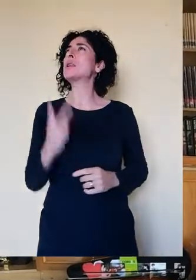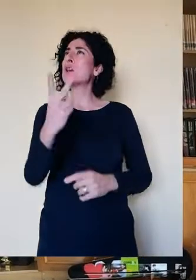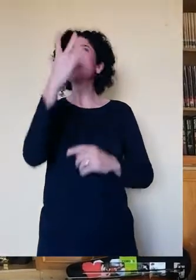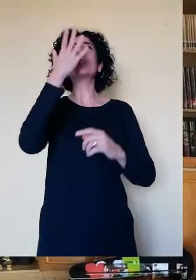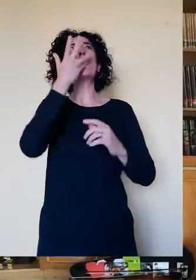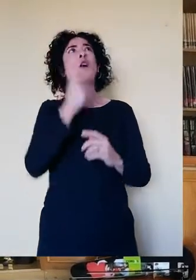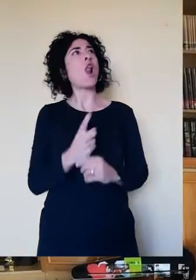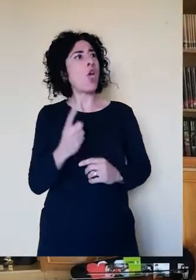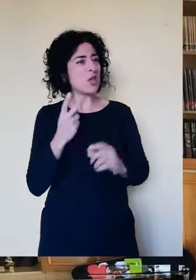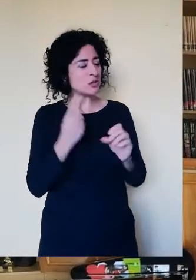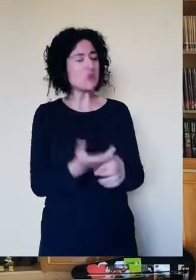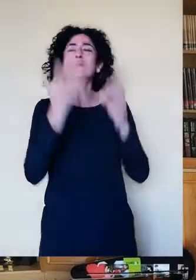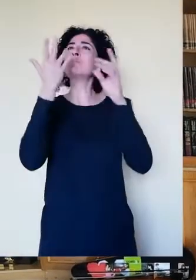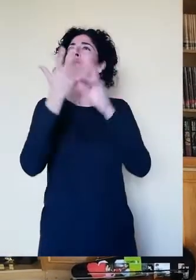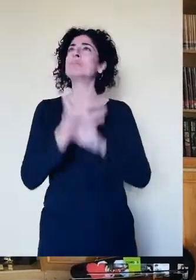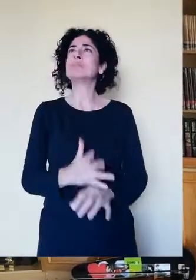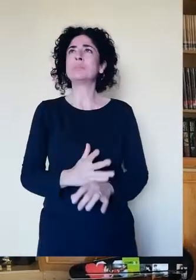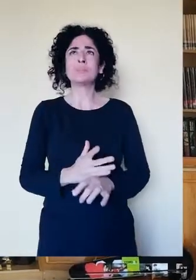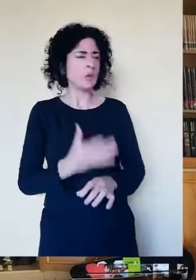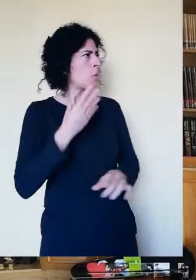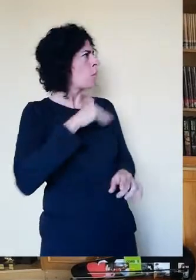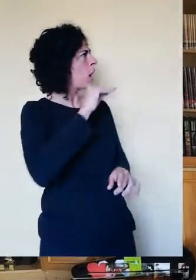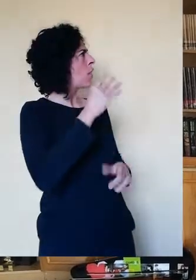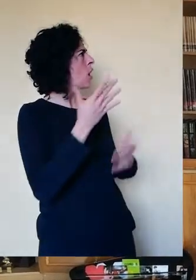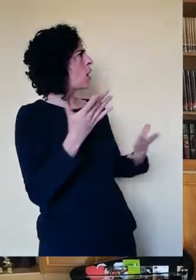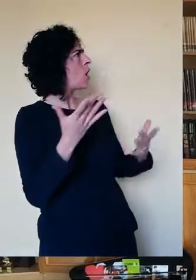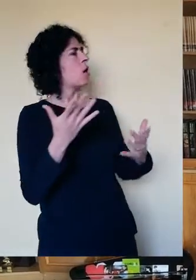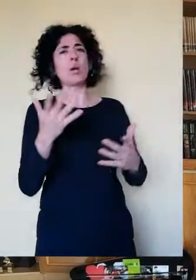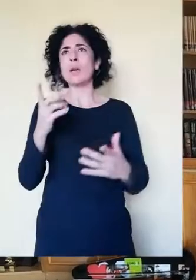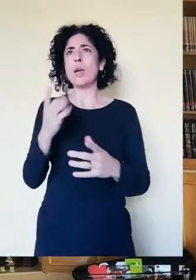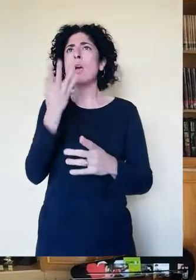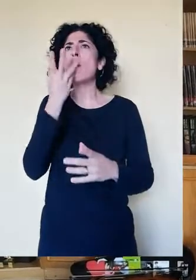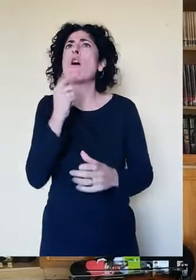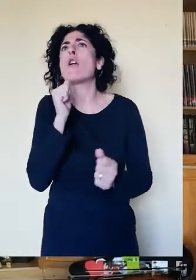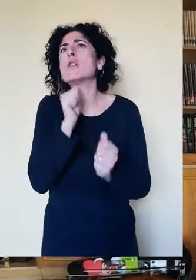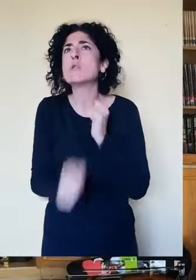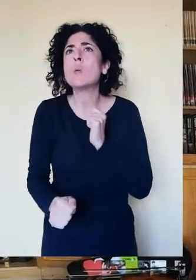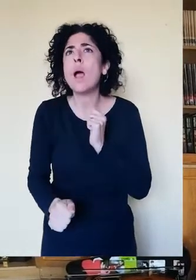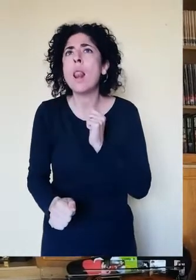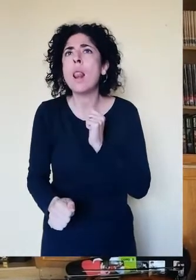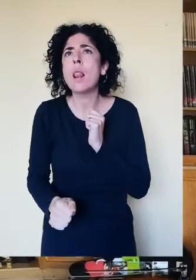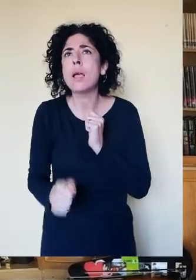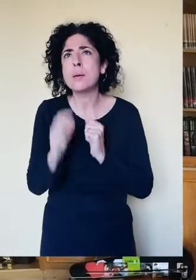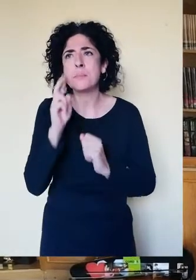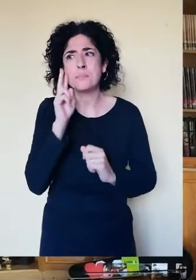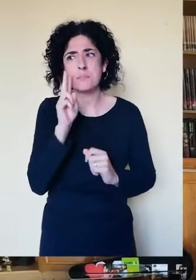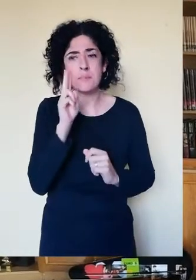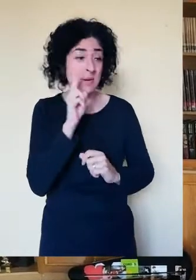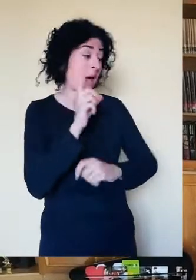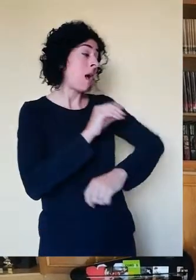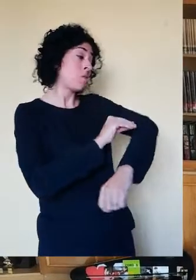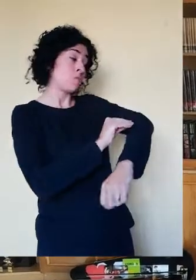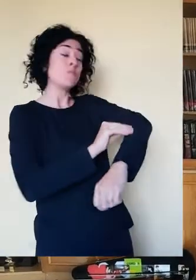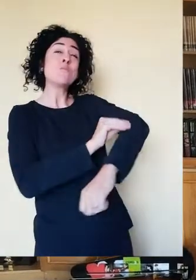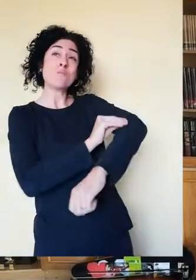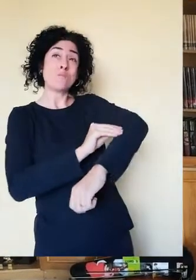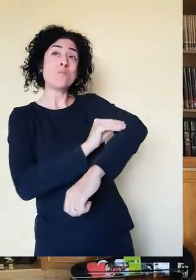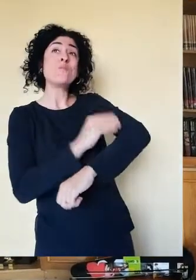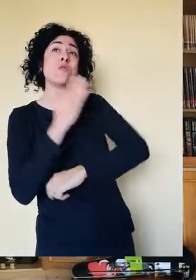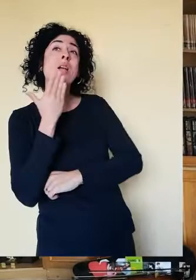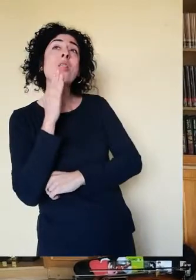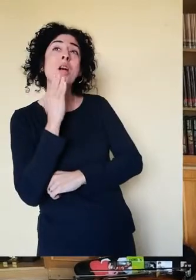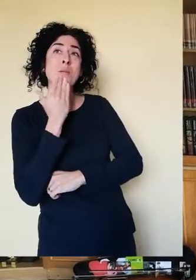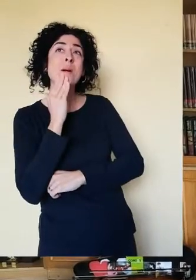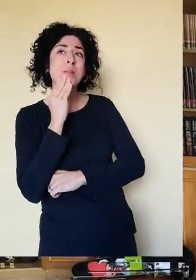dos colores. Elena juega con un balón de dos colores. ¿Qué colores son? Mira, mira. Morado